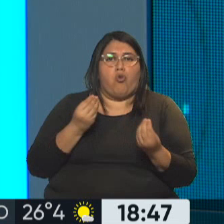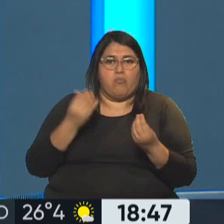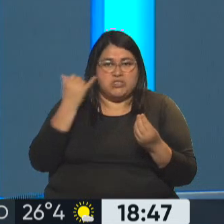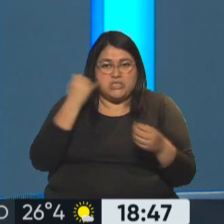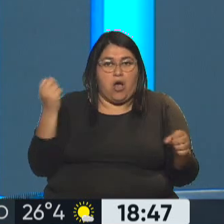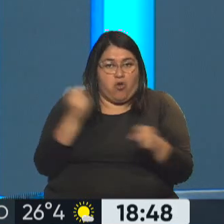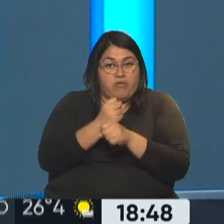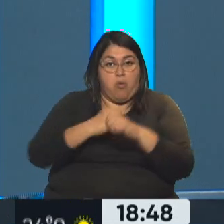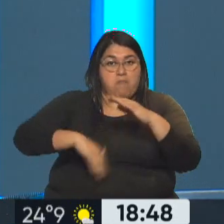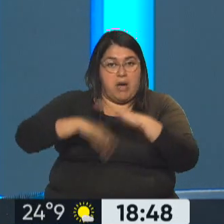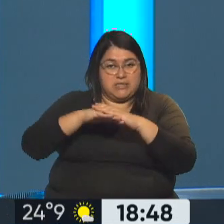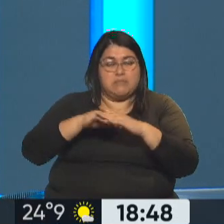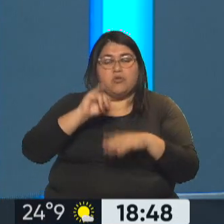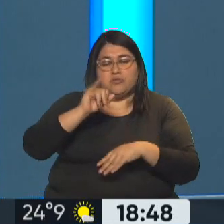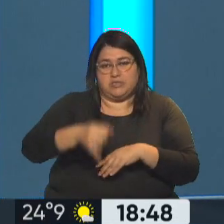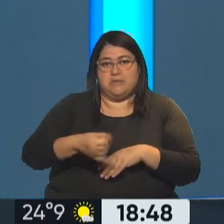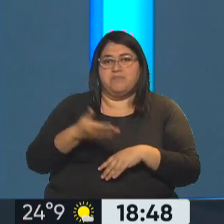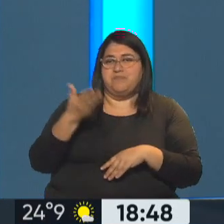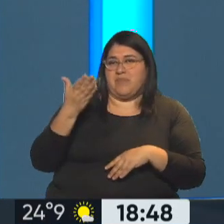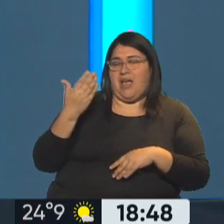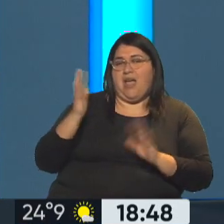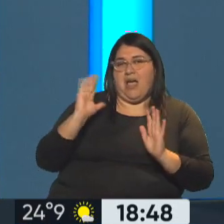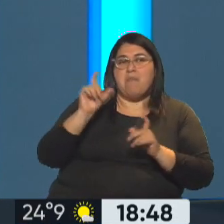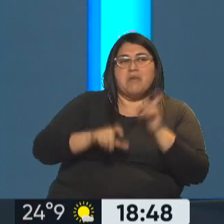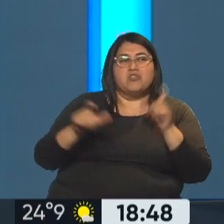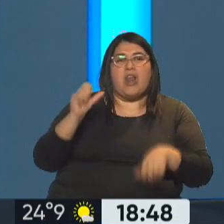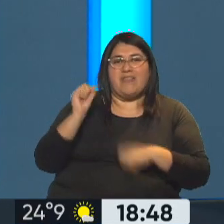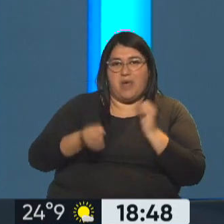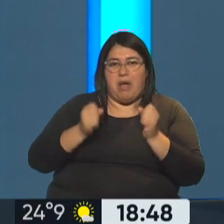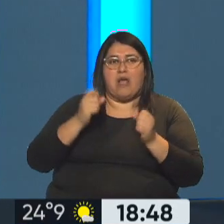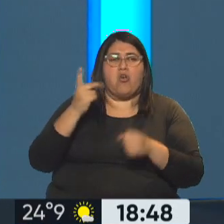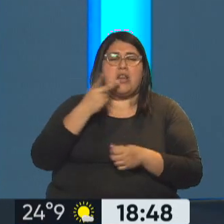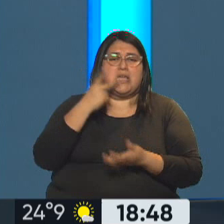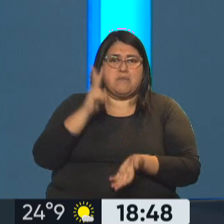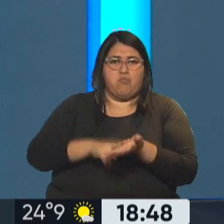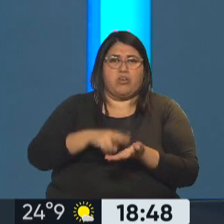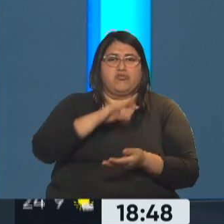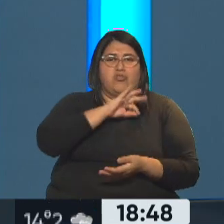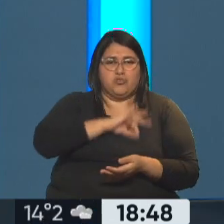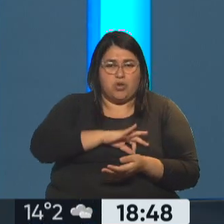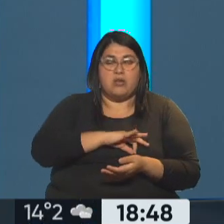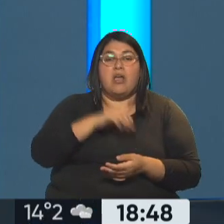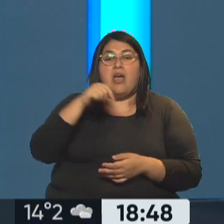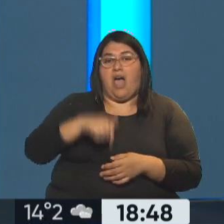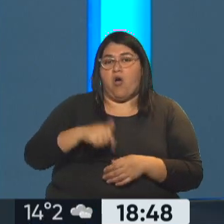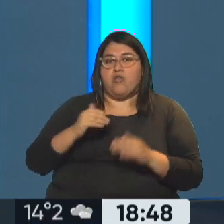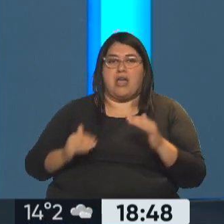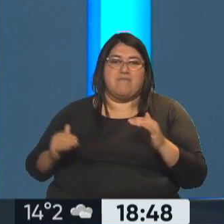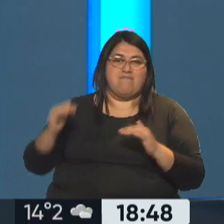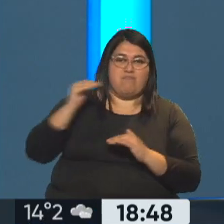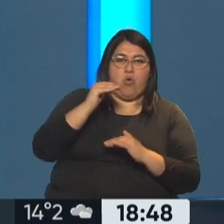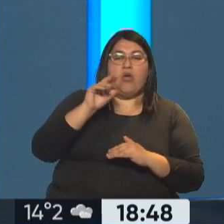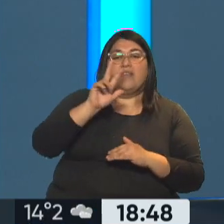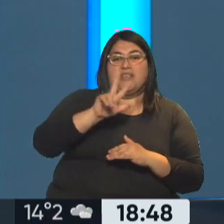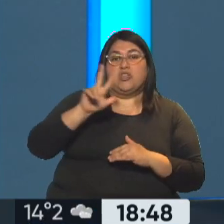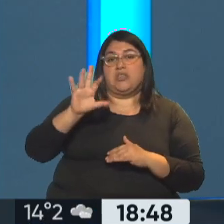a partir de noviembre se eleva el piso de los trabajadores que van a pagar impuesto a las ganancias, se eleva a 330.000. Eso me parece